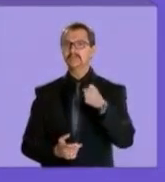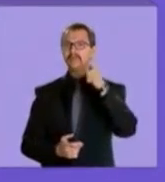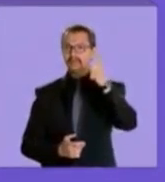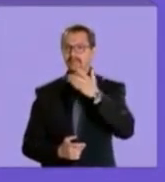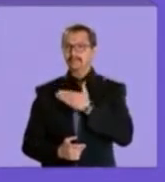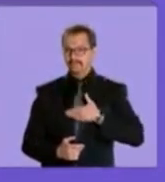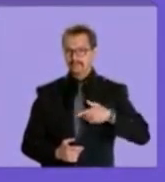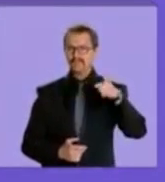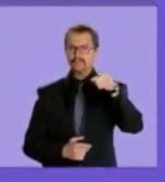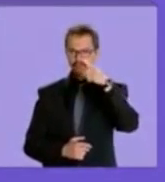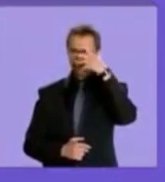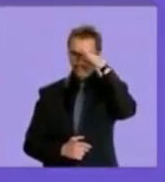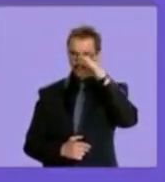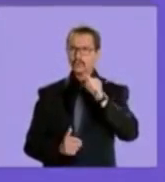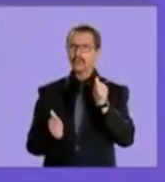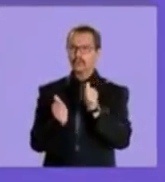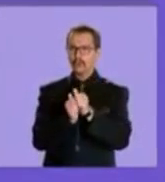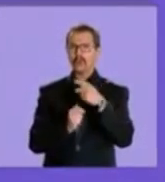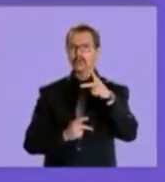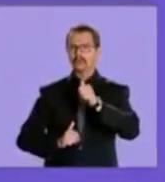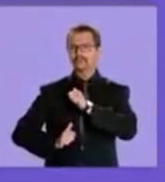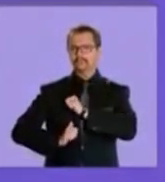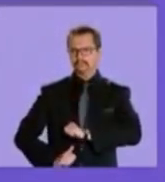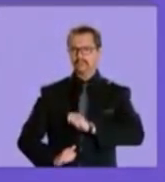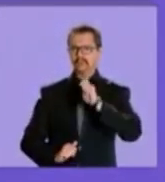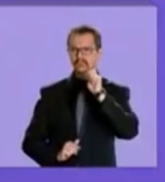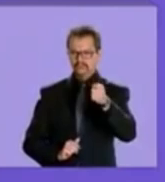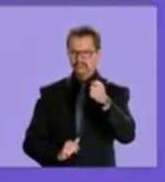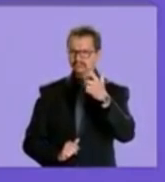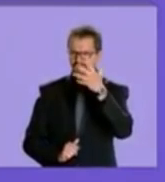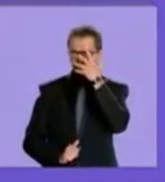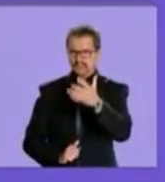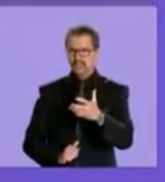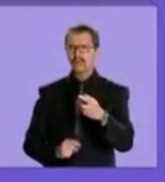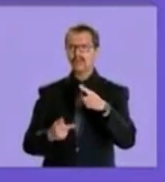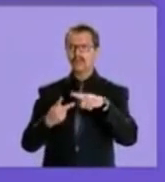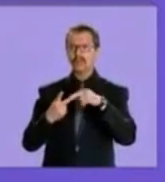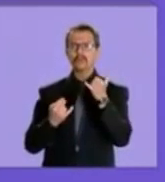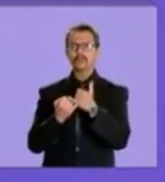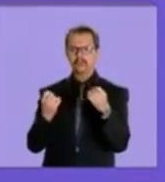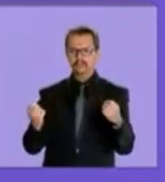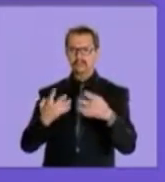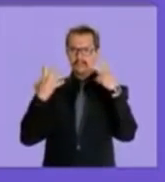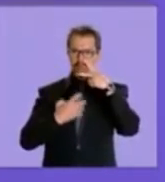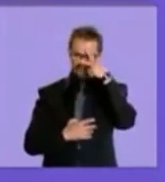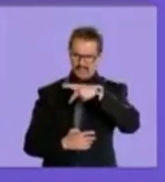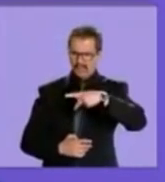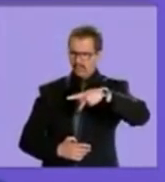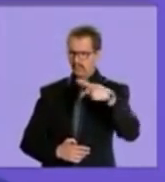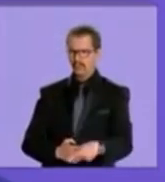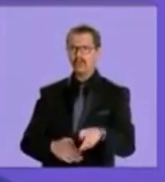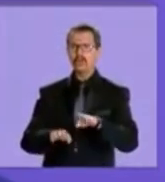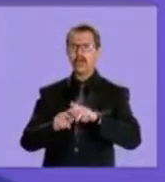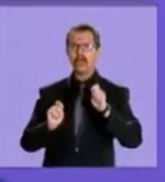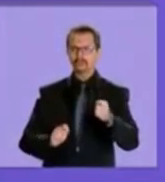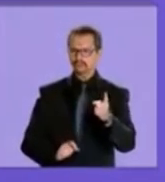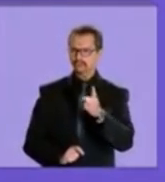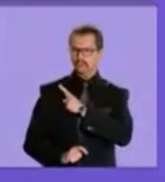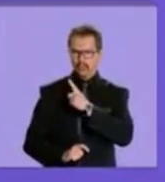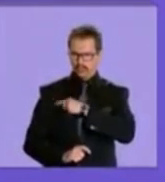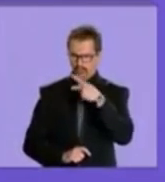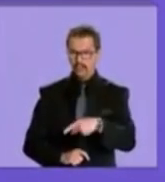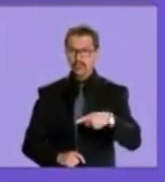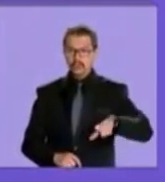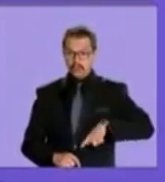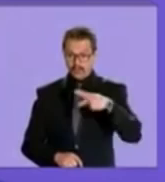con soberanía lo que no han hecho los gobiernos mexicanos que no tienen autoridad